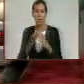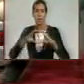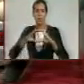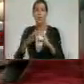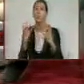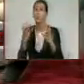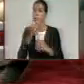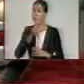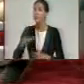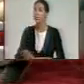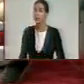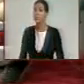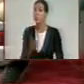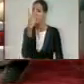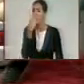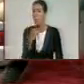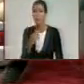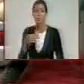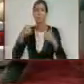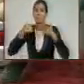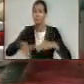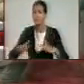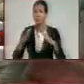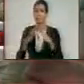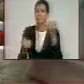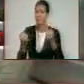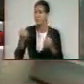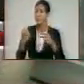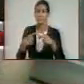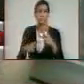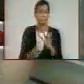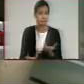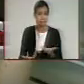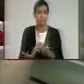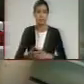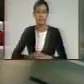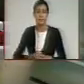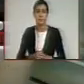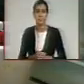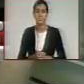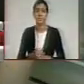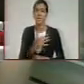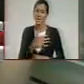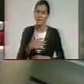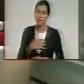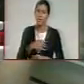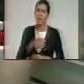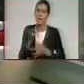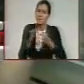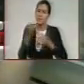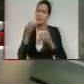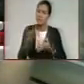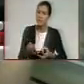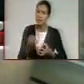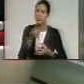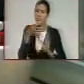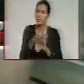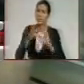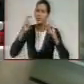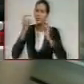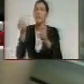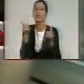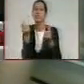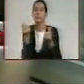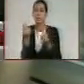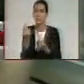quedaron en la calle? ¿Sí? En fin, por eso quería redondear el tema financiero y la pregunta que